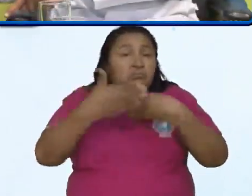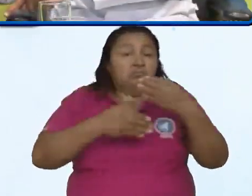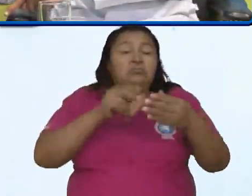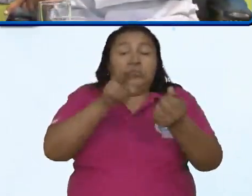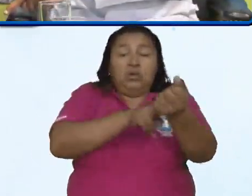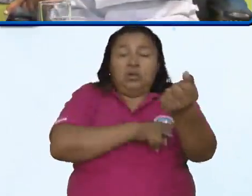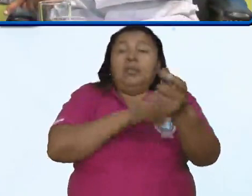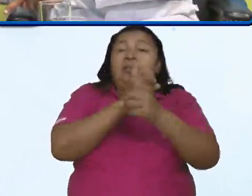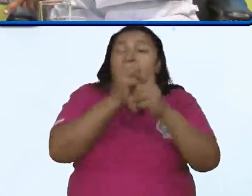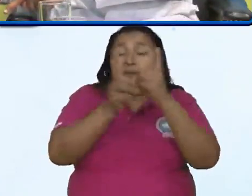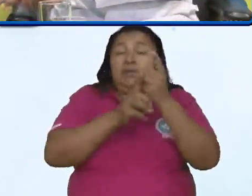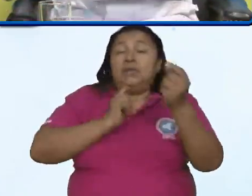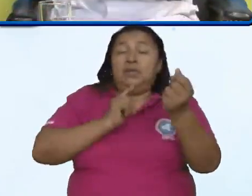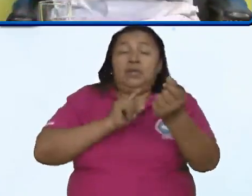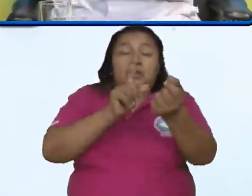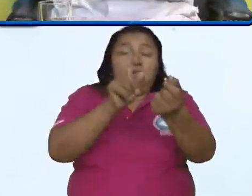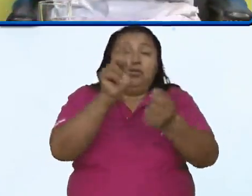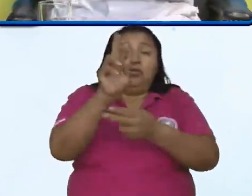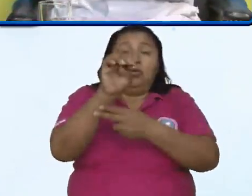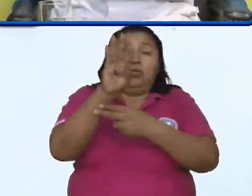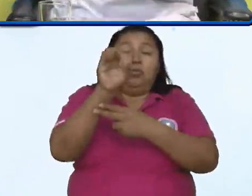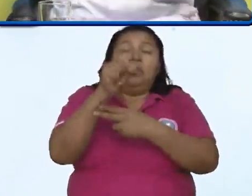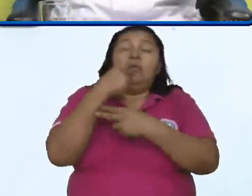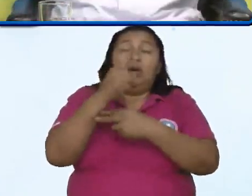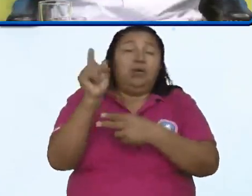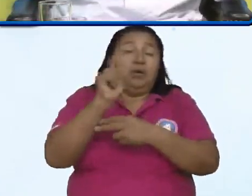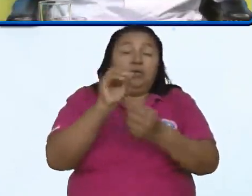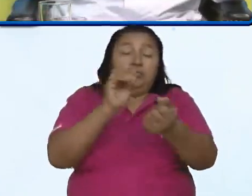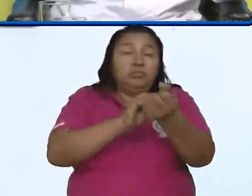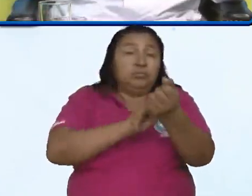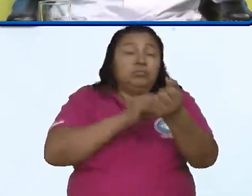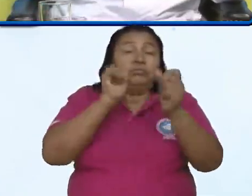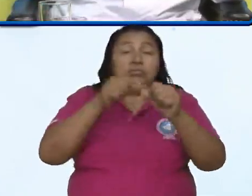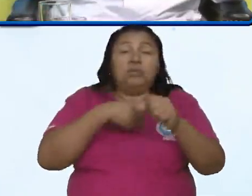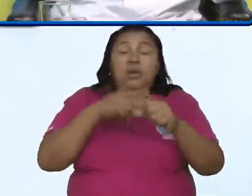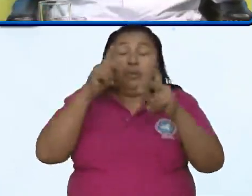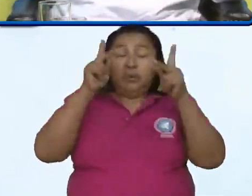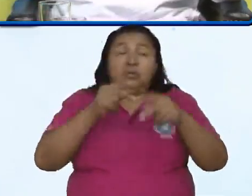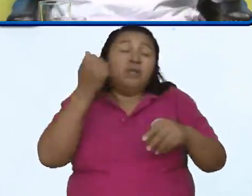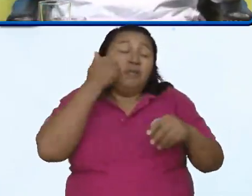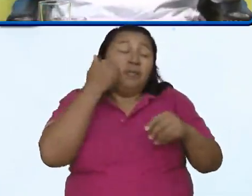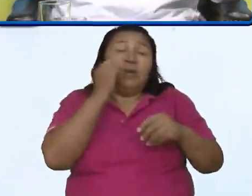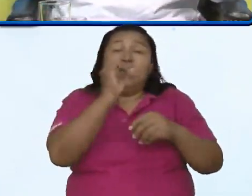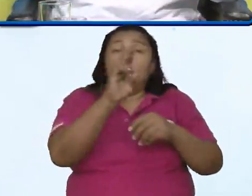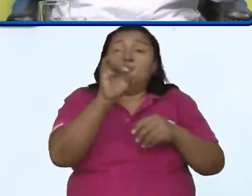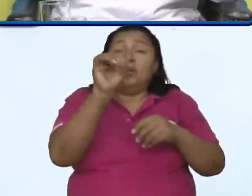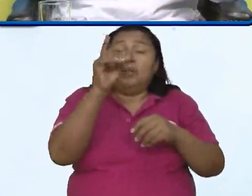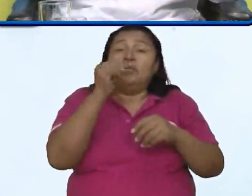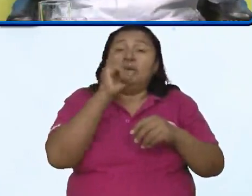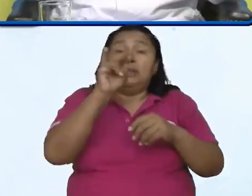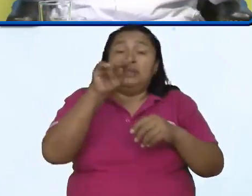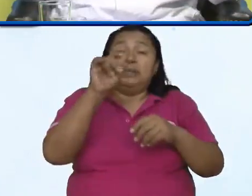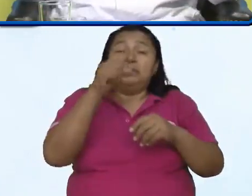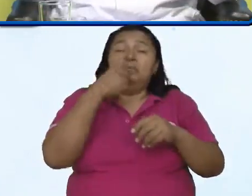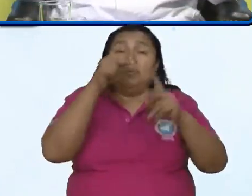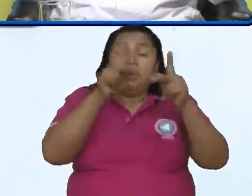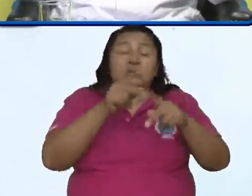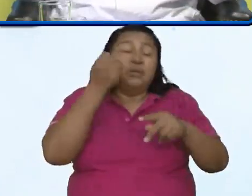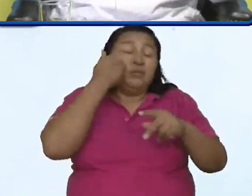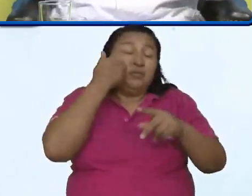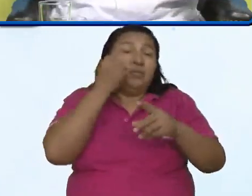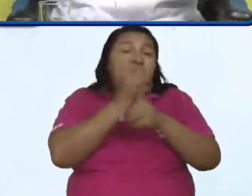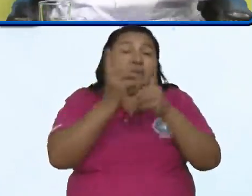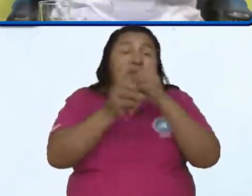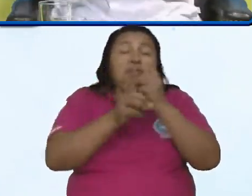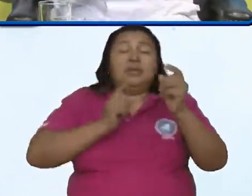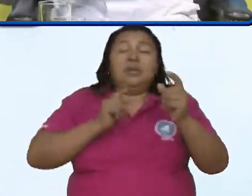tienen que poner tromboprofilaxis, aunque no lo vayan a operar. Los pacientes que están en cuidados intensivos, que están intubados, esos pacientes deben de llevar tromboprofilaxis,